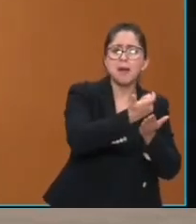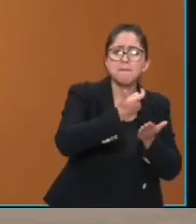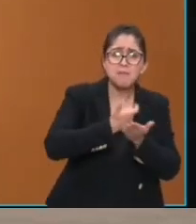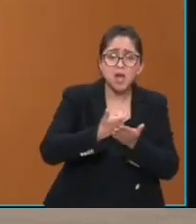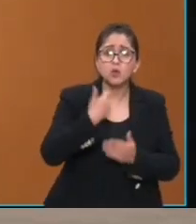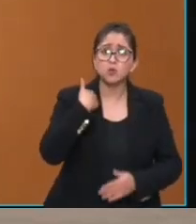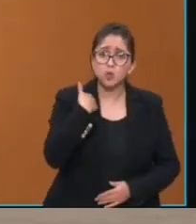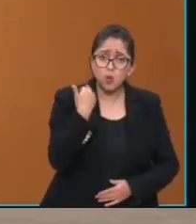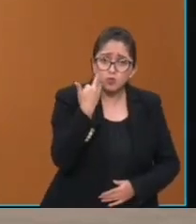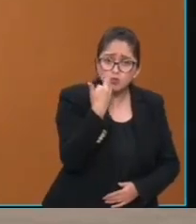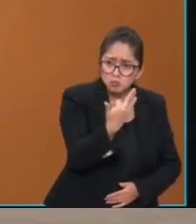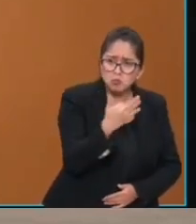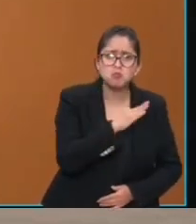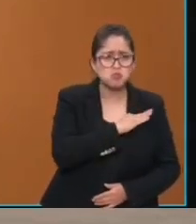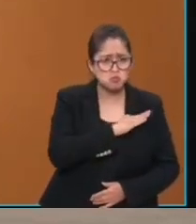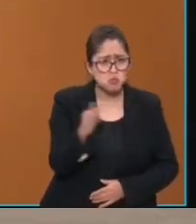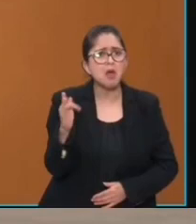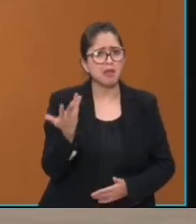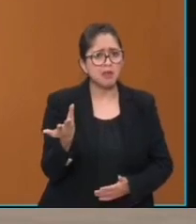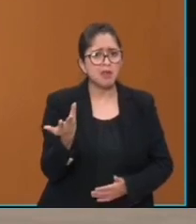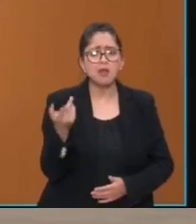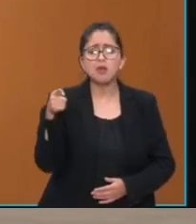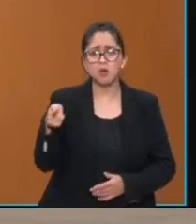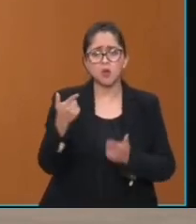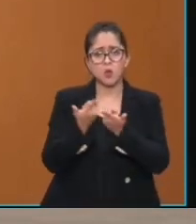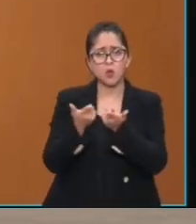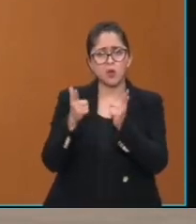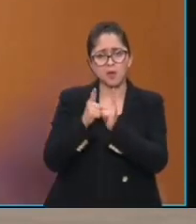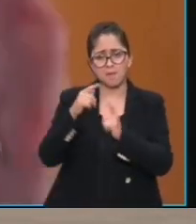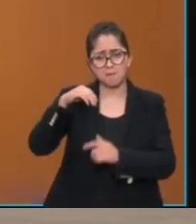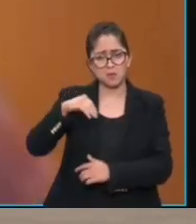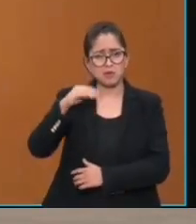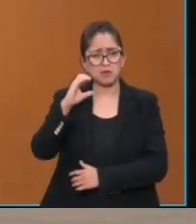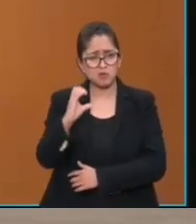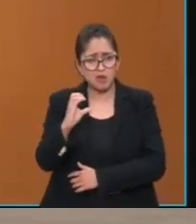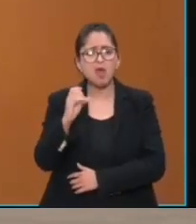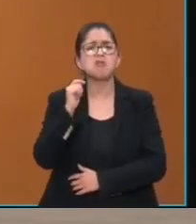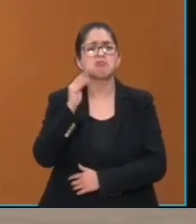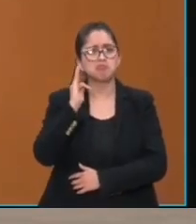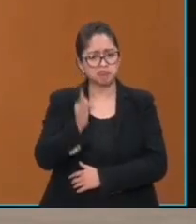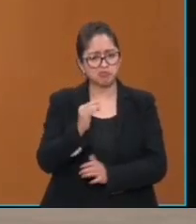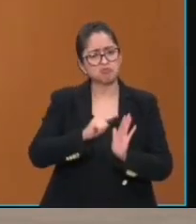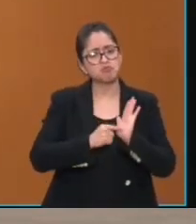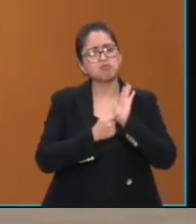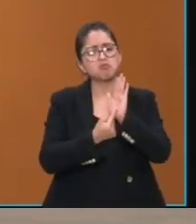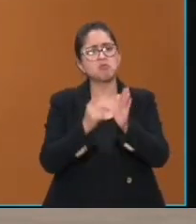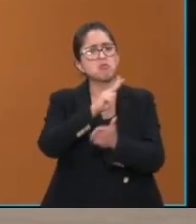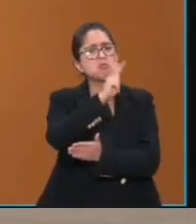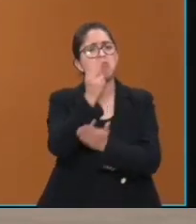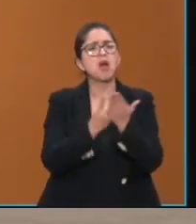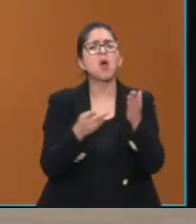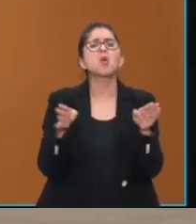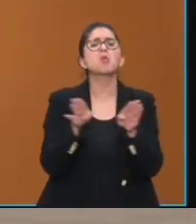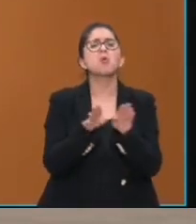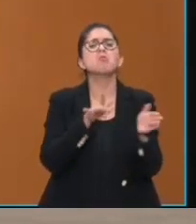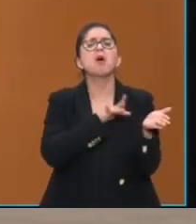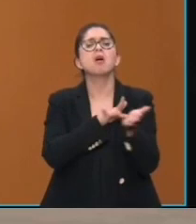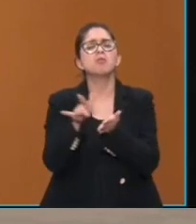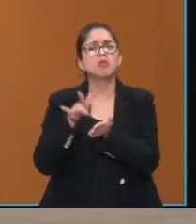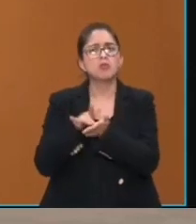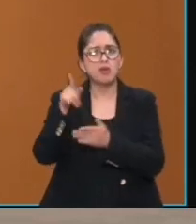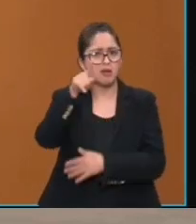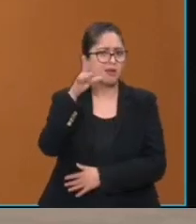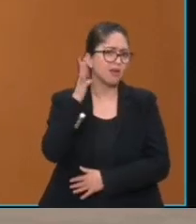Demostré que sí se puede. Movimiento Ciudadano presentará un plan de cómo se puede hacer a través del Poder Legislativo.